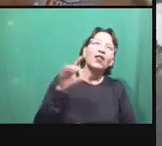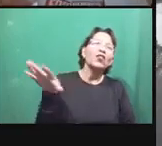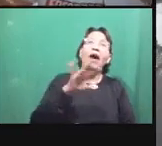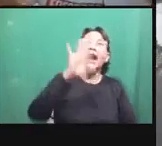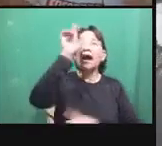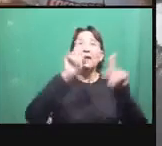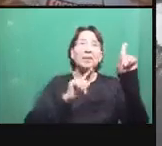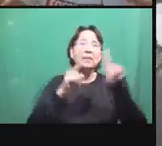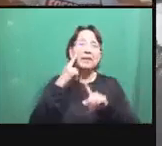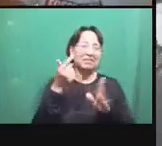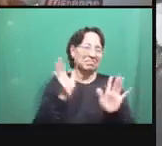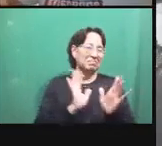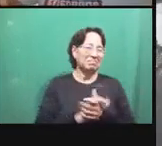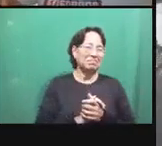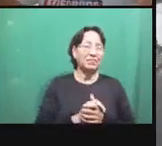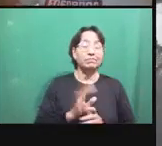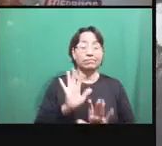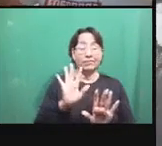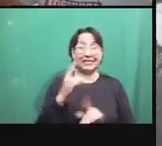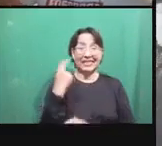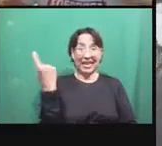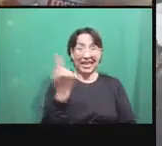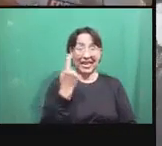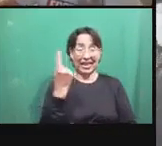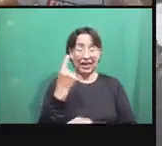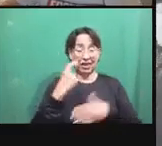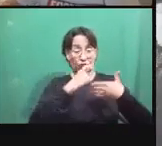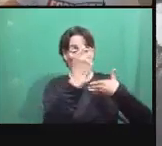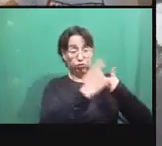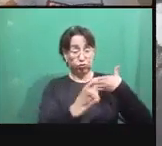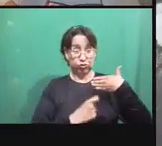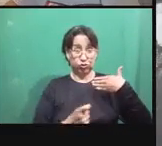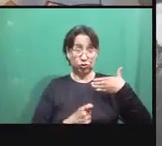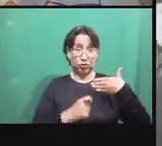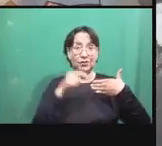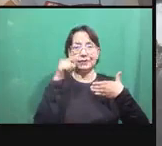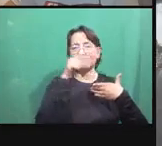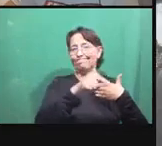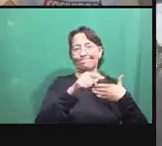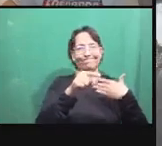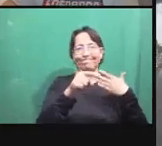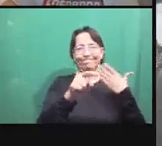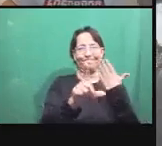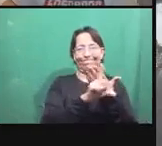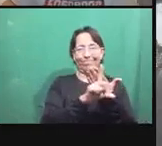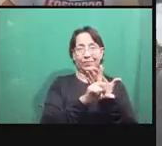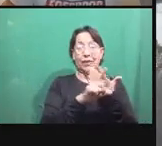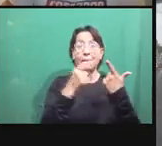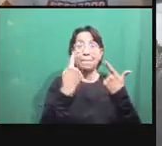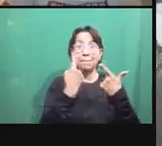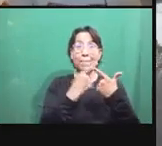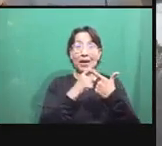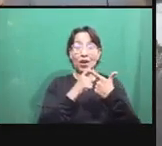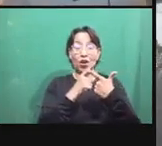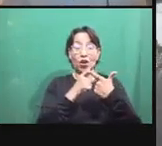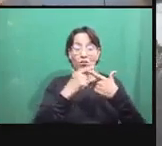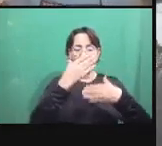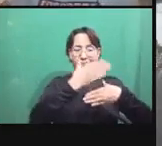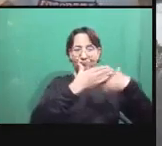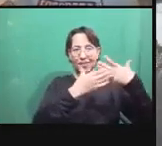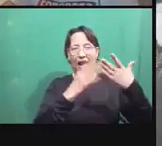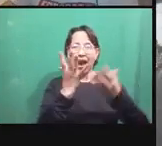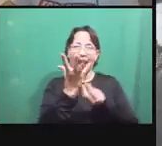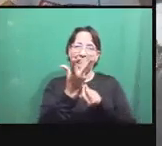En general, entendemos que el graffiti es lo ilegal y el arte urbano es lo legal, ¿no? Ahora, para contradecirnos un